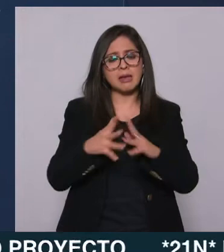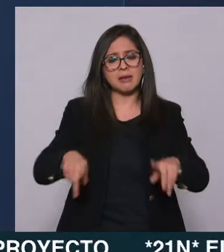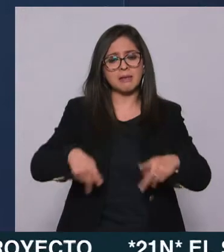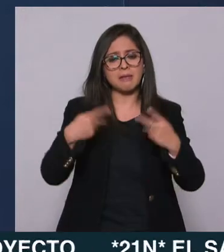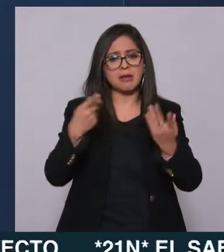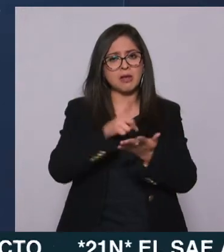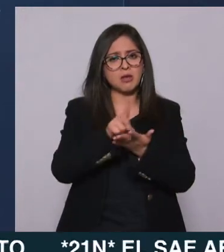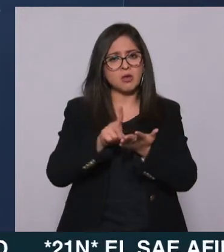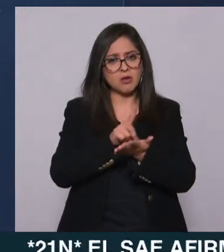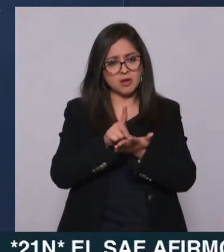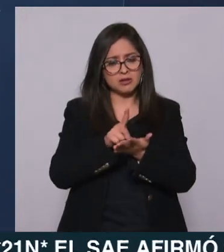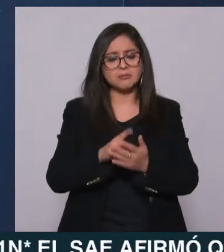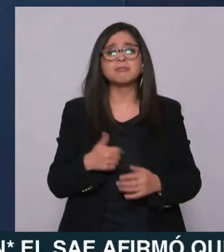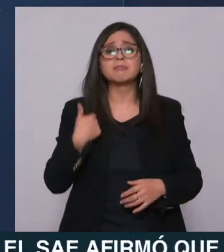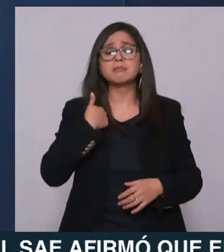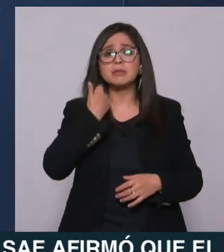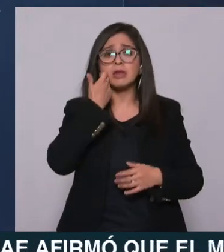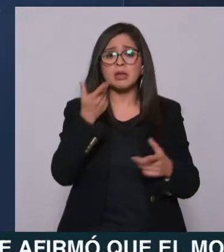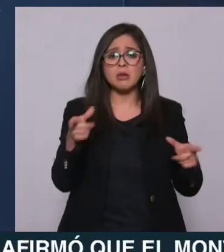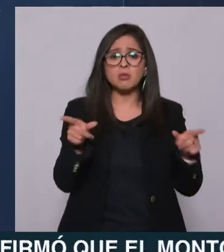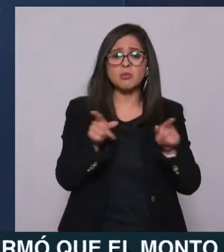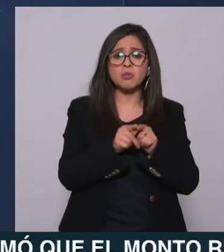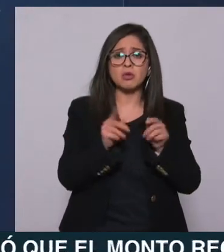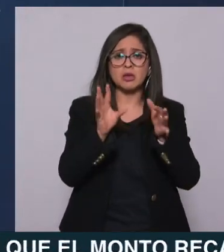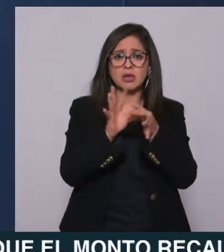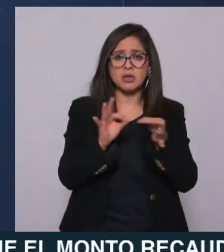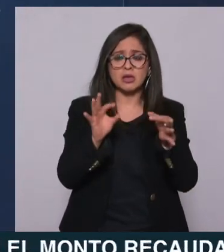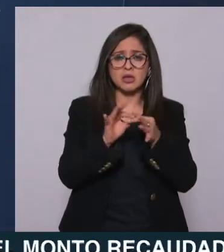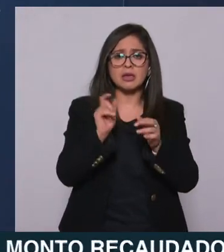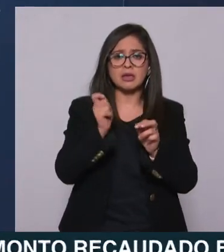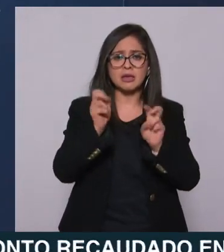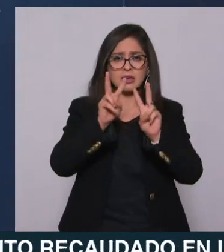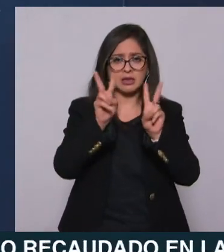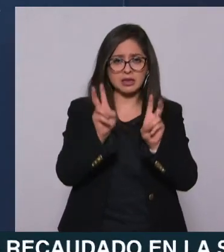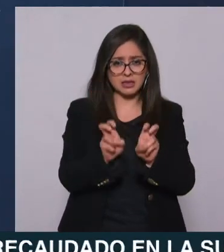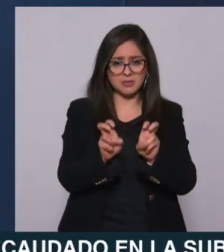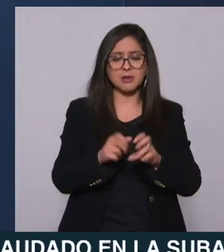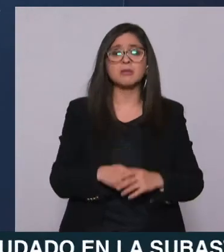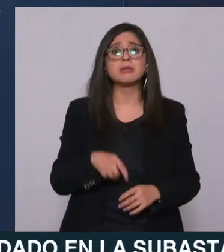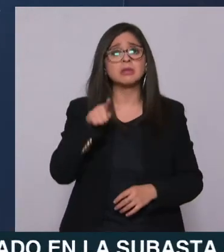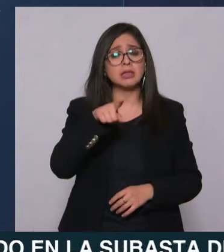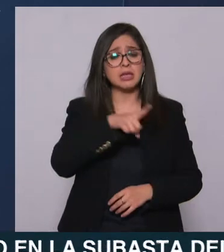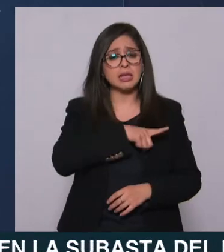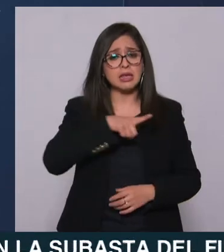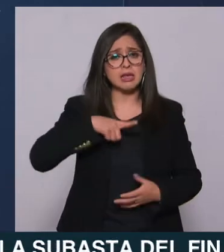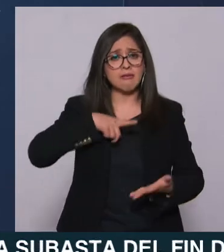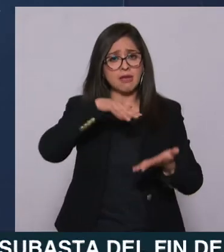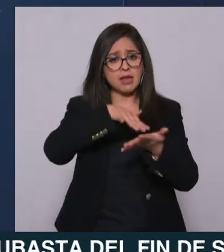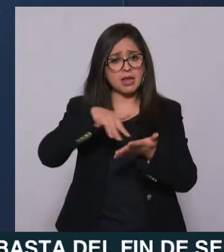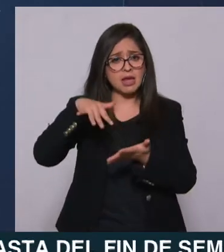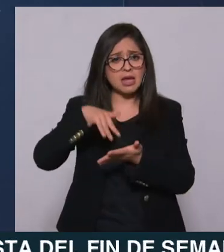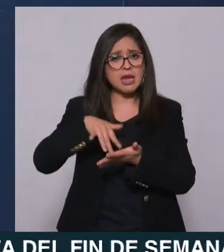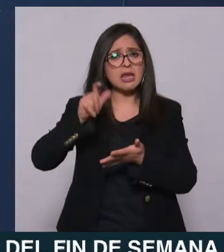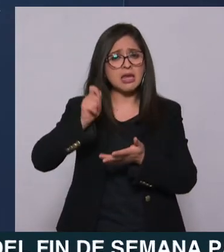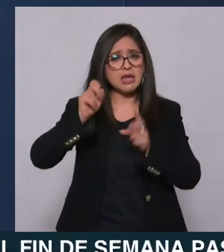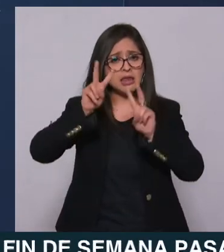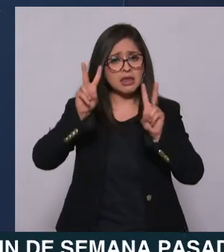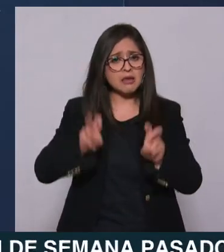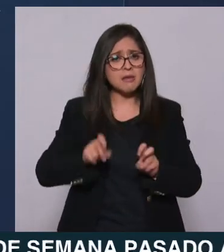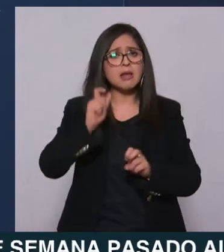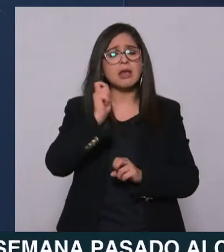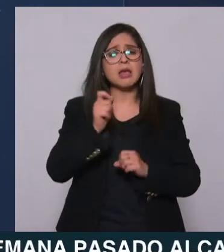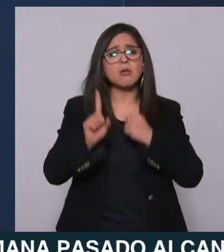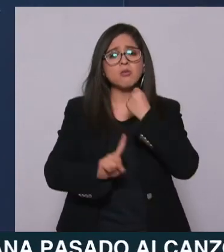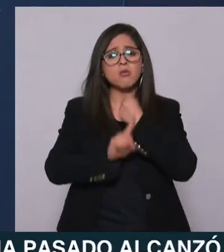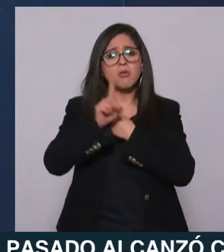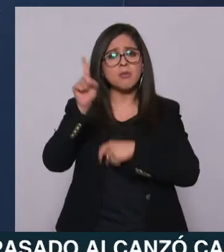narcotráfico. Quiero concluir esta colaboración señalando lo siguiente: leamos de manera diferente esta estrategia de la guerra del